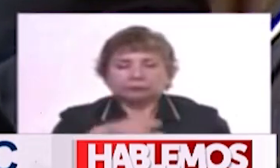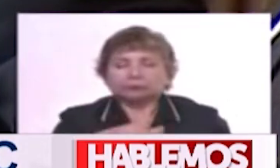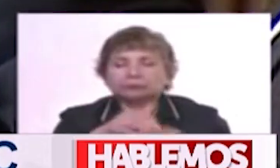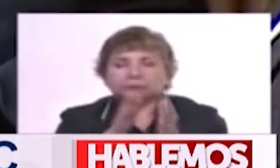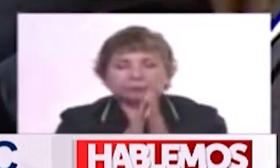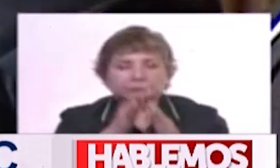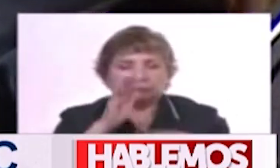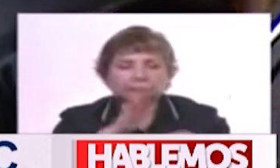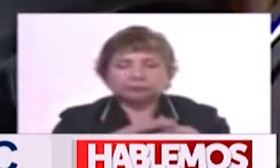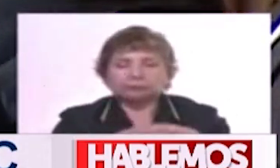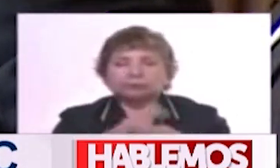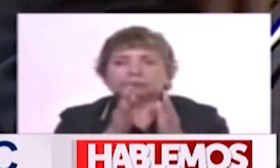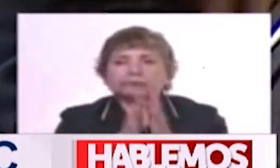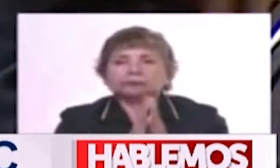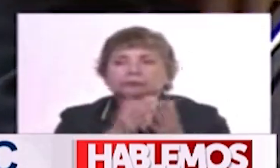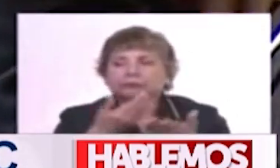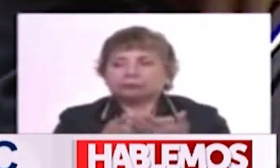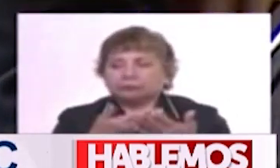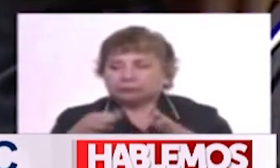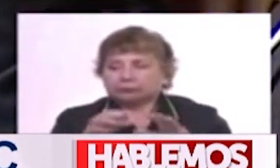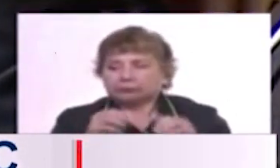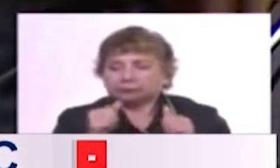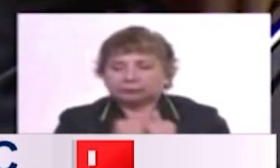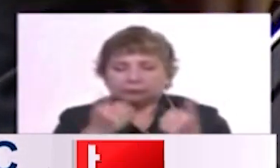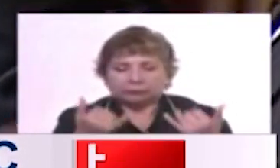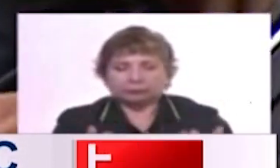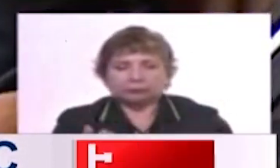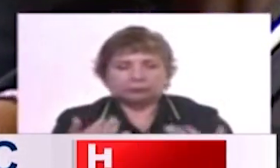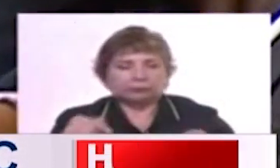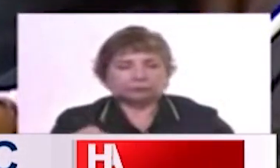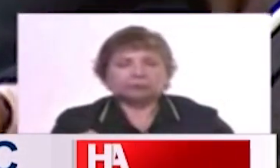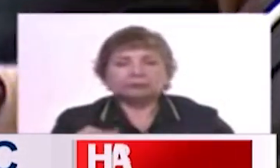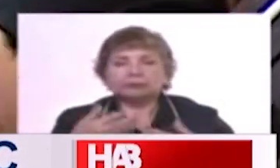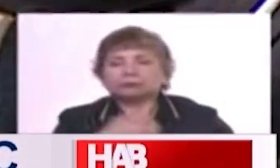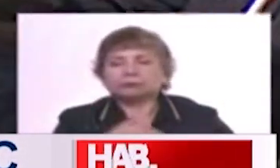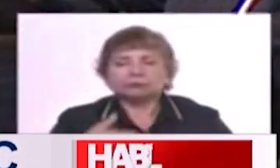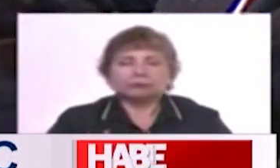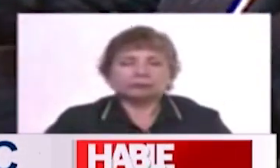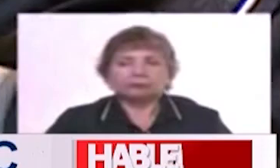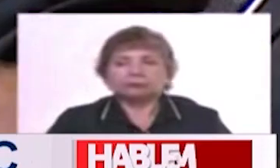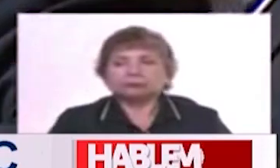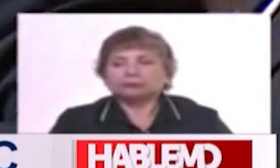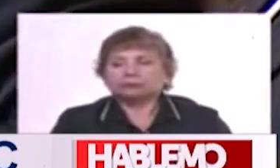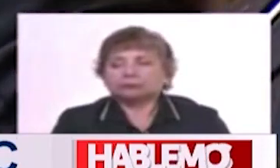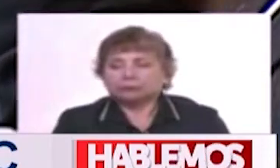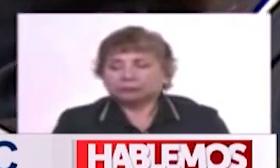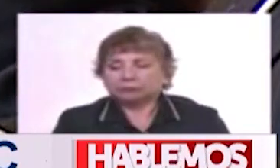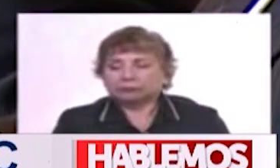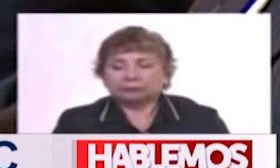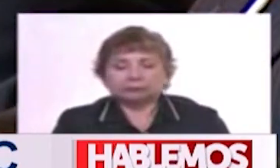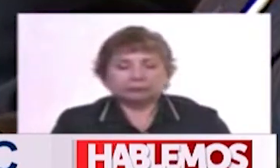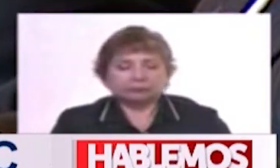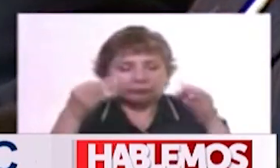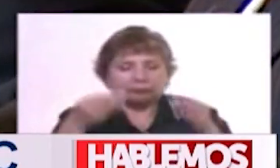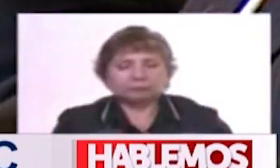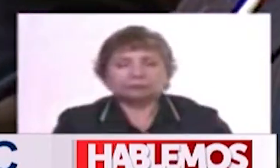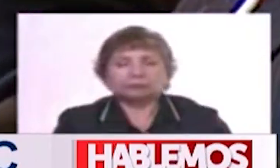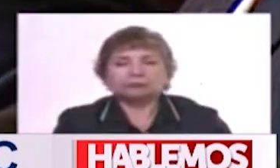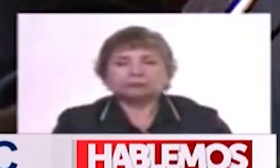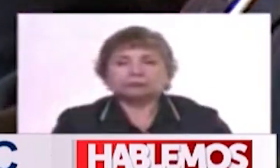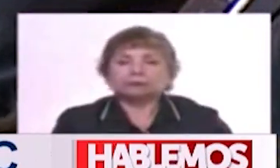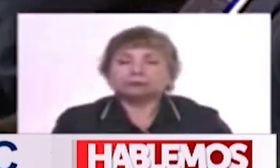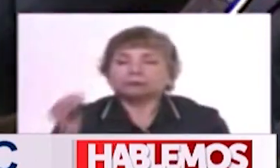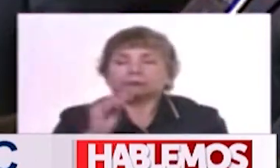ese exhorto, y eso es lo que estoy haciendo en estos momentos, señora presidenta. Y dispuesto,